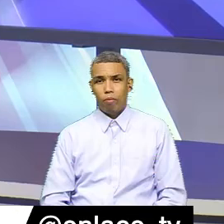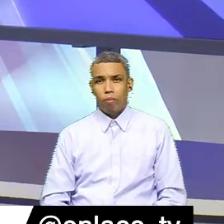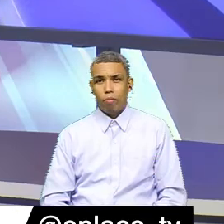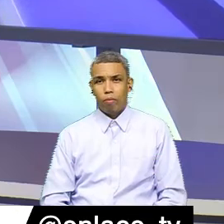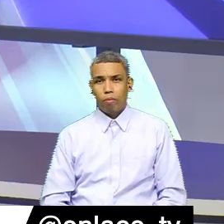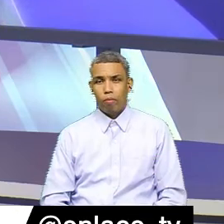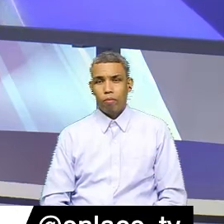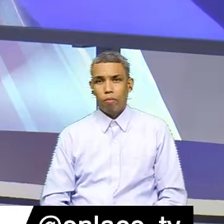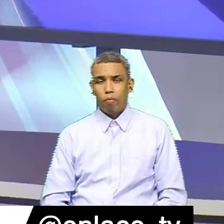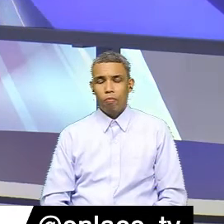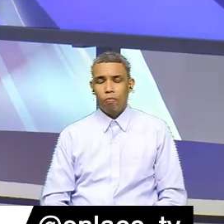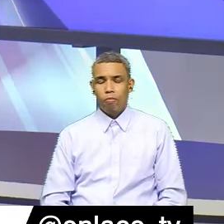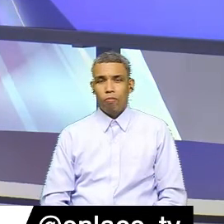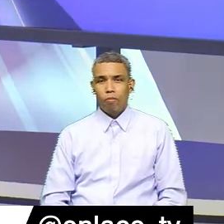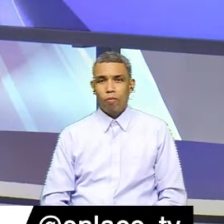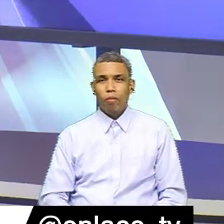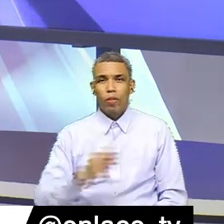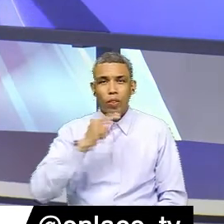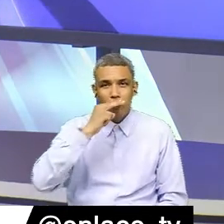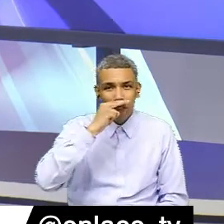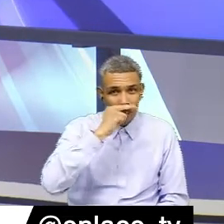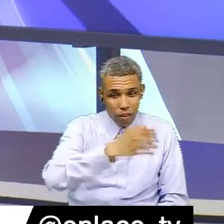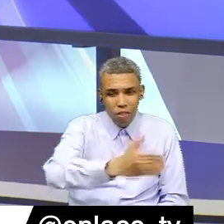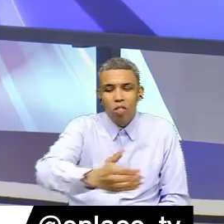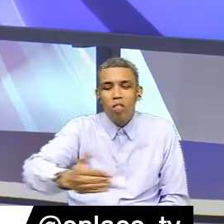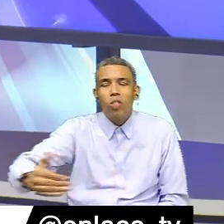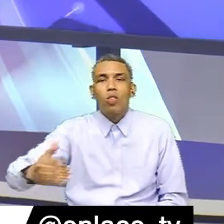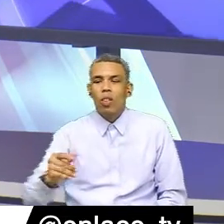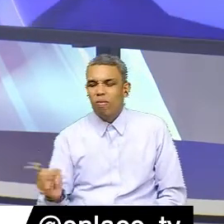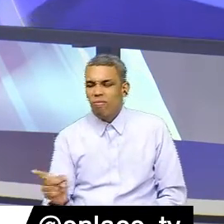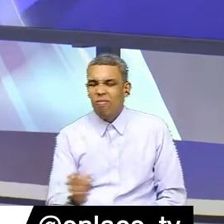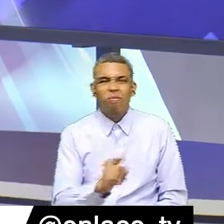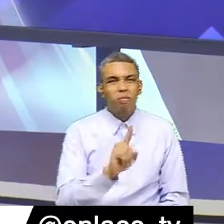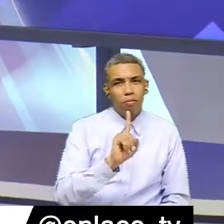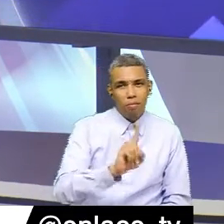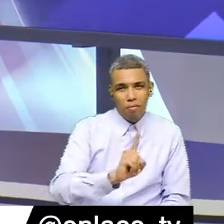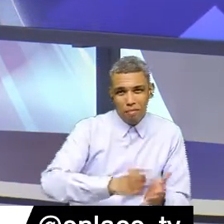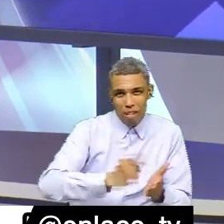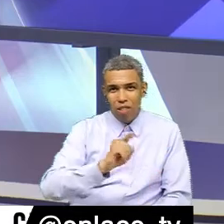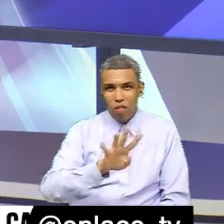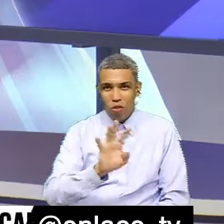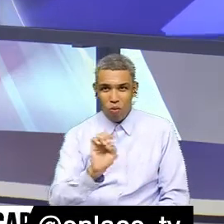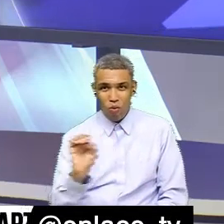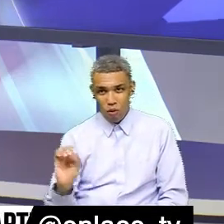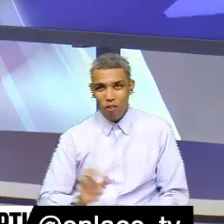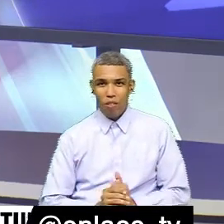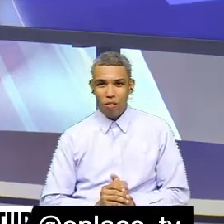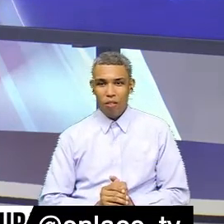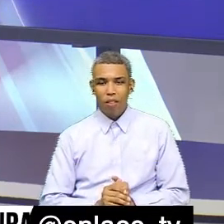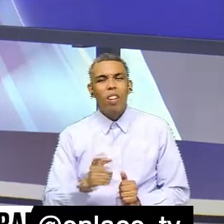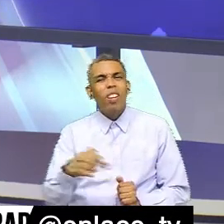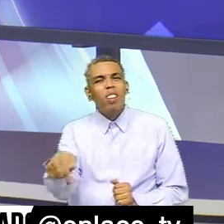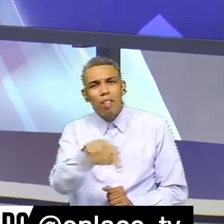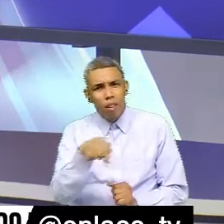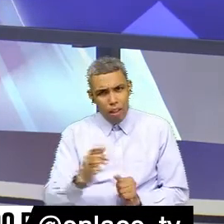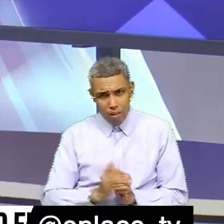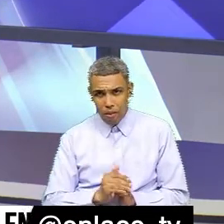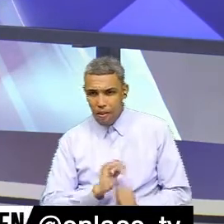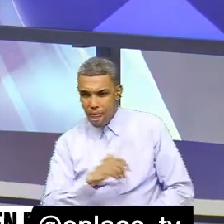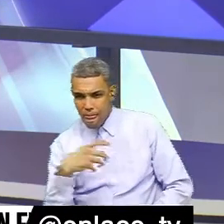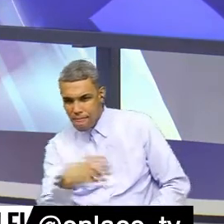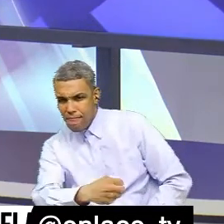más de 1400 niños y niñas del sur de bolívar participarán en la séptima versión de la jornada de prevención contra el reclutamiento ilícito